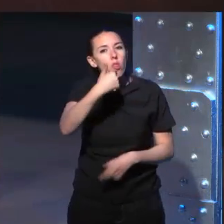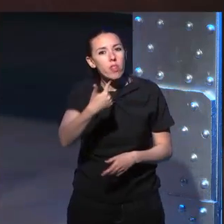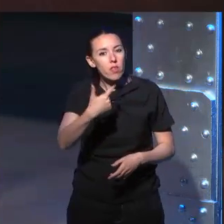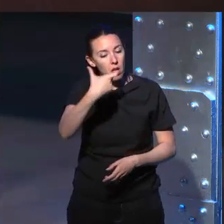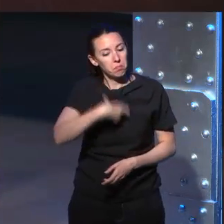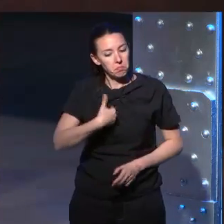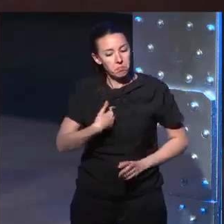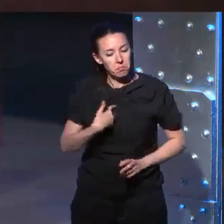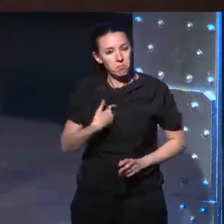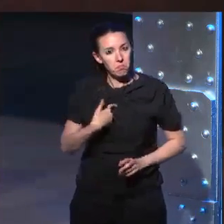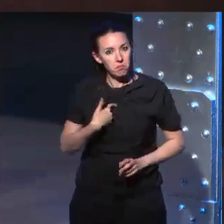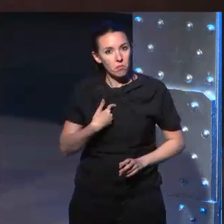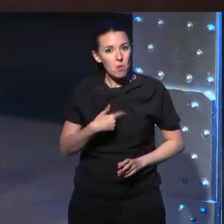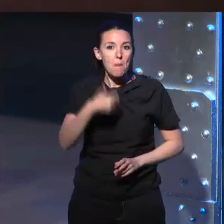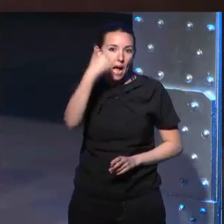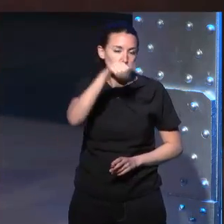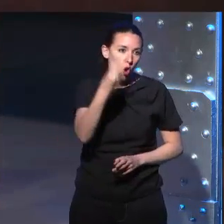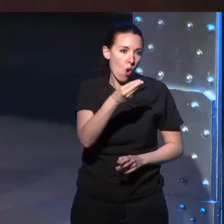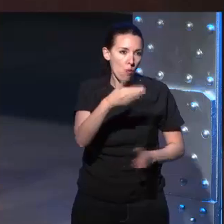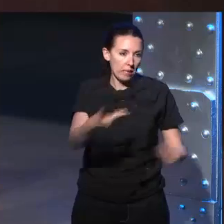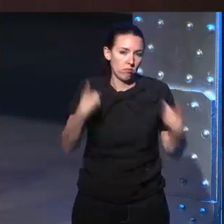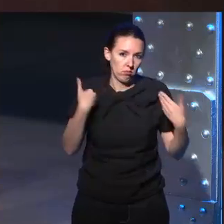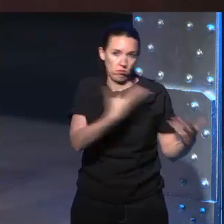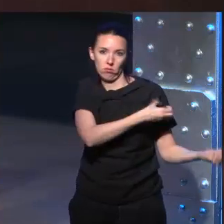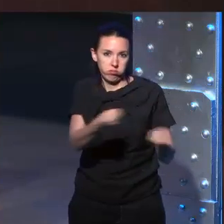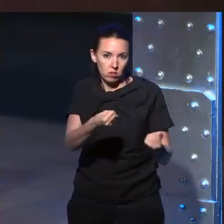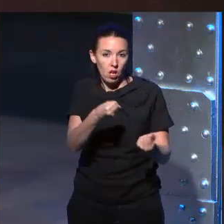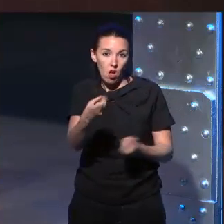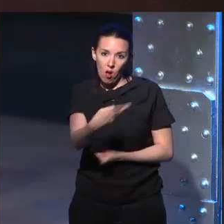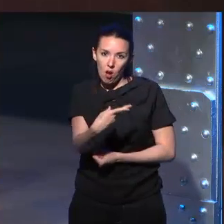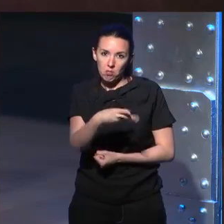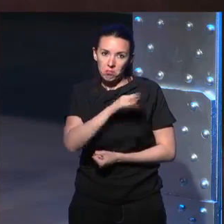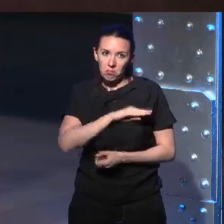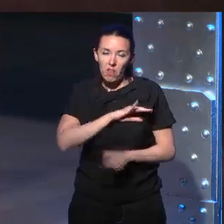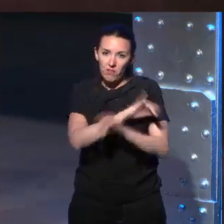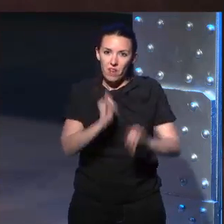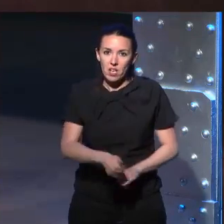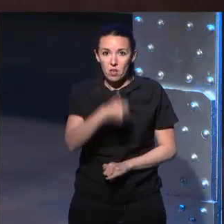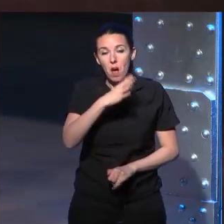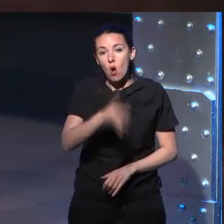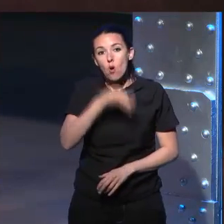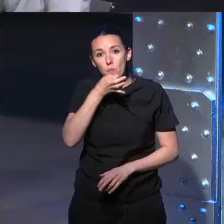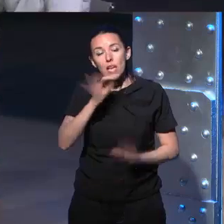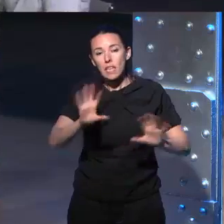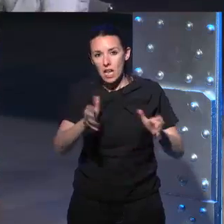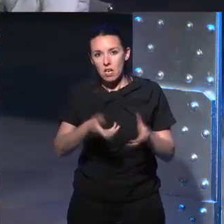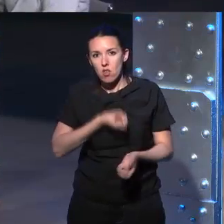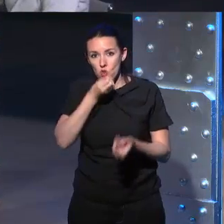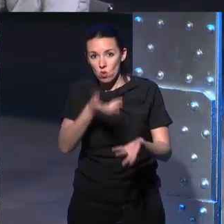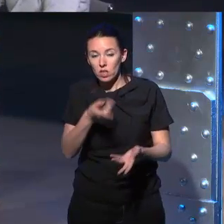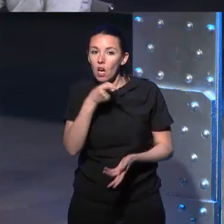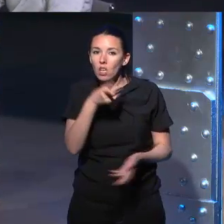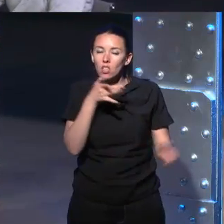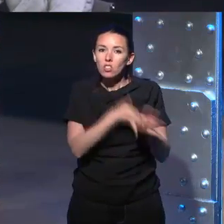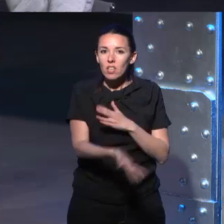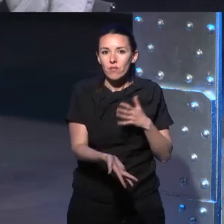él y el chico que mató a su hijo son bastante más felices. Lo ha contado esta tarde en la radio. Eso tiene